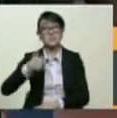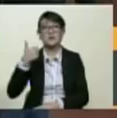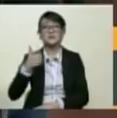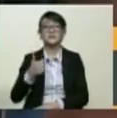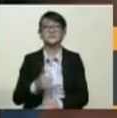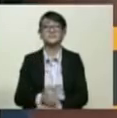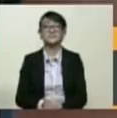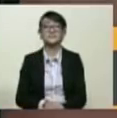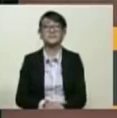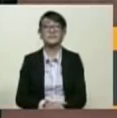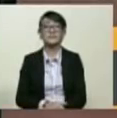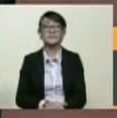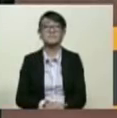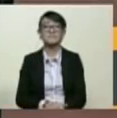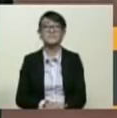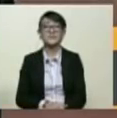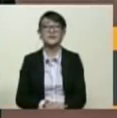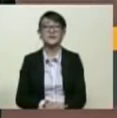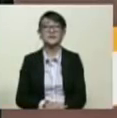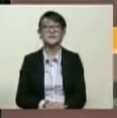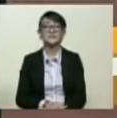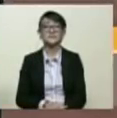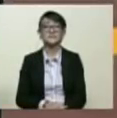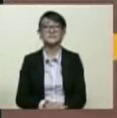yo sé por qué se lo digo. Siguiente pregunta.